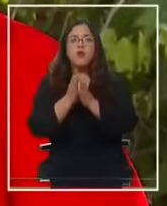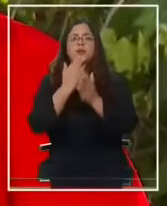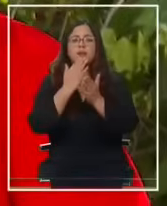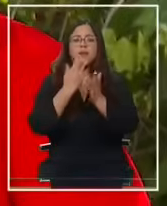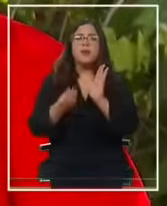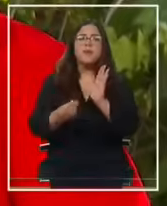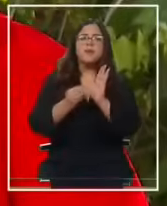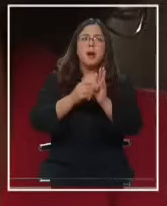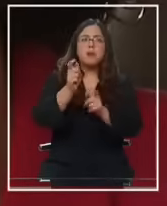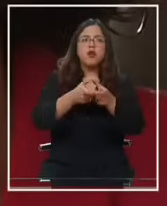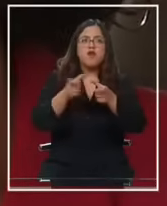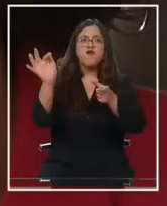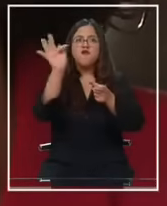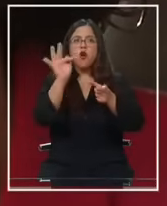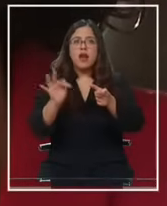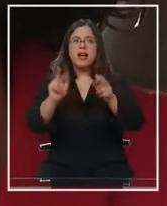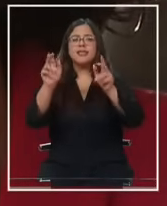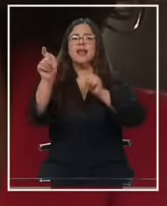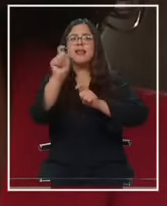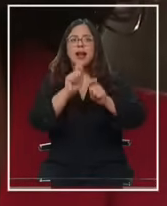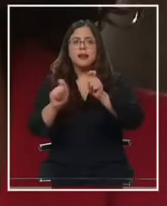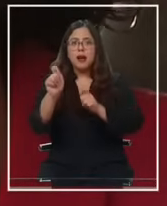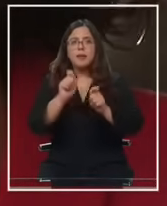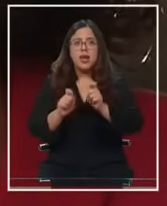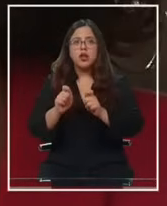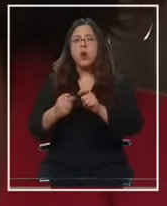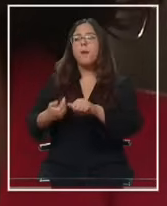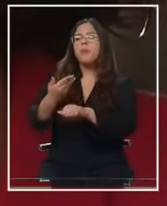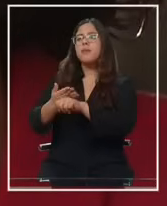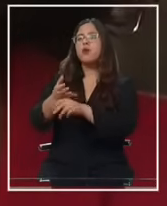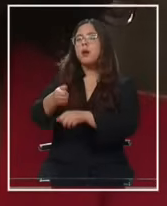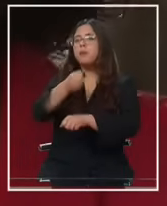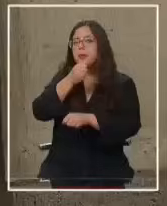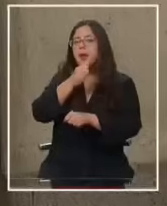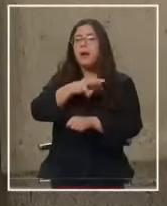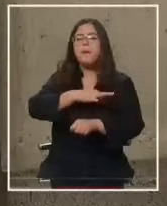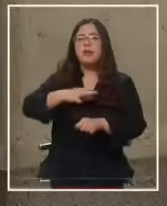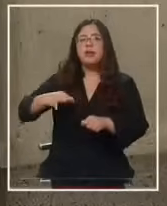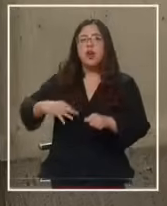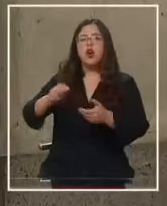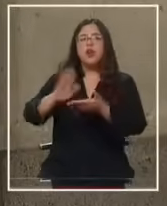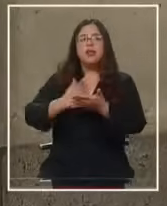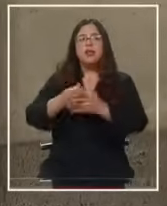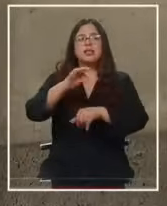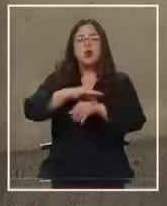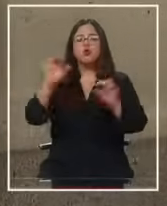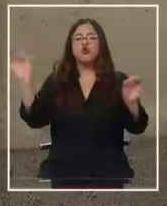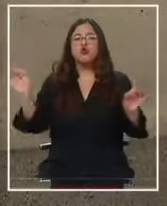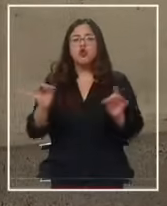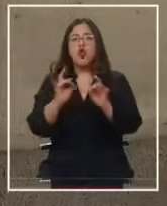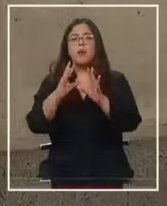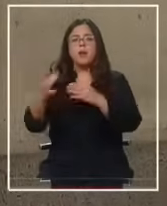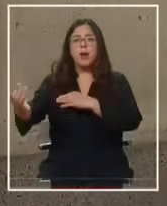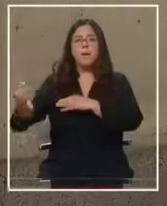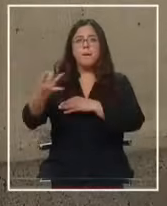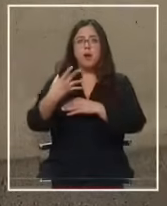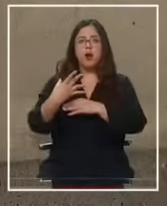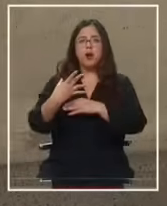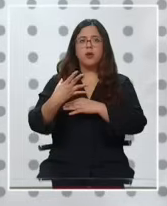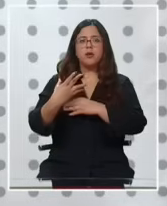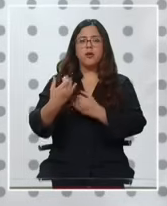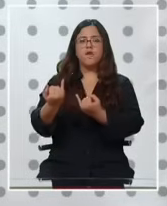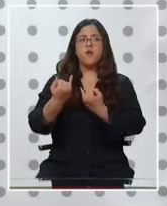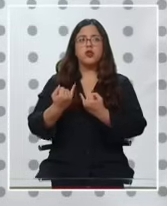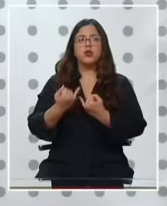para pacientes FONASA el tratamiento de inmunoterapia. Pedimos una entrevista al MINSAL, que solo tuvo disponibilidad para enviarnos la siguiente